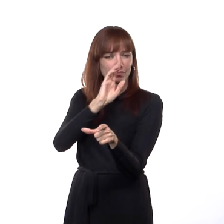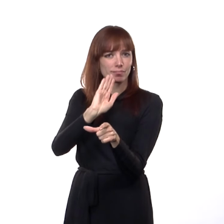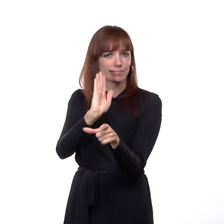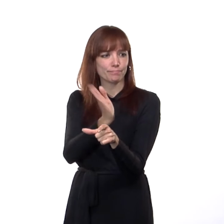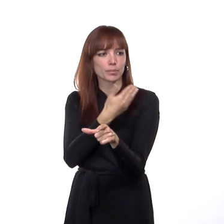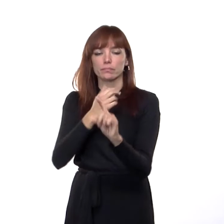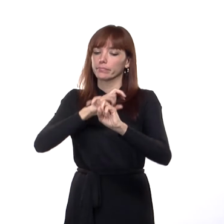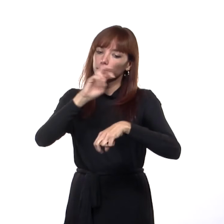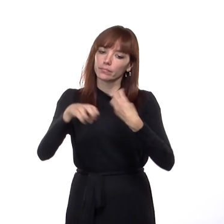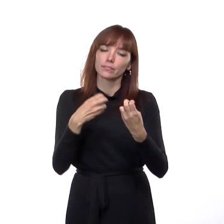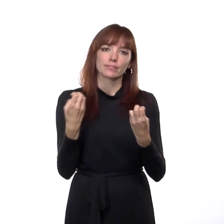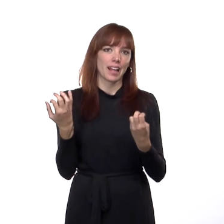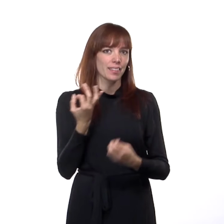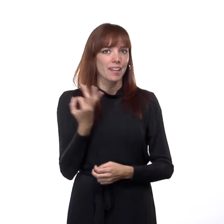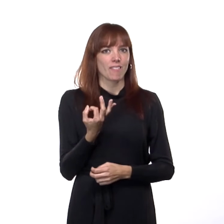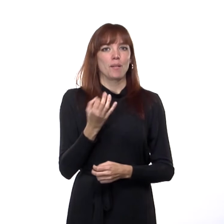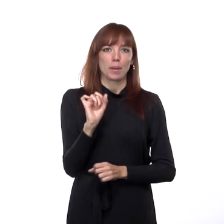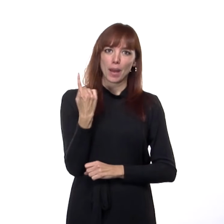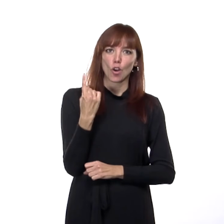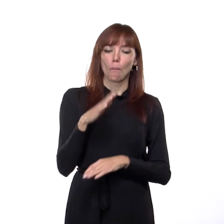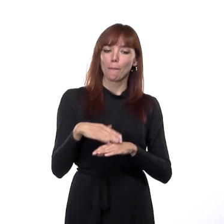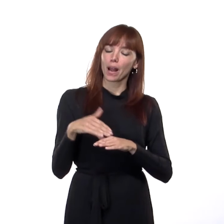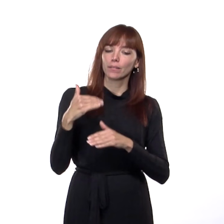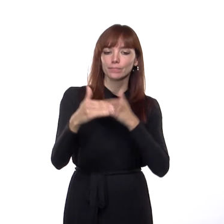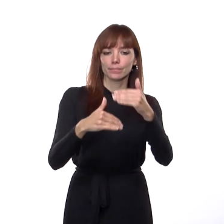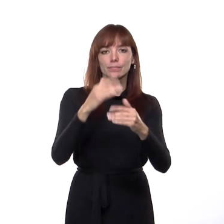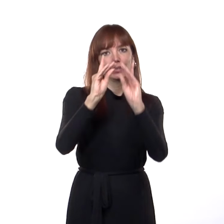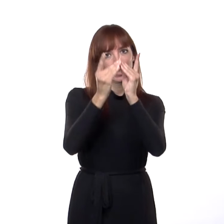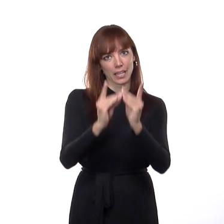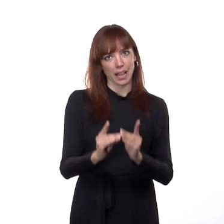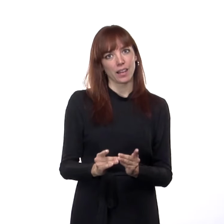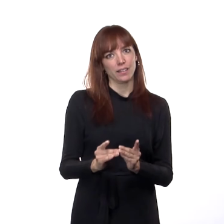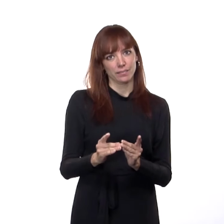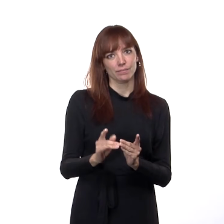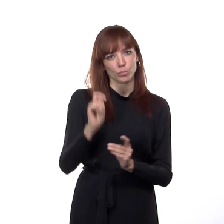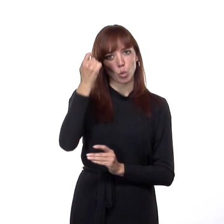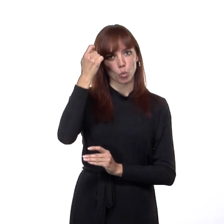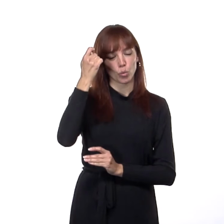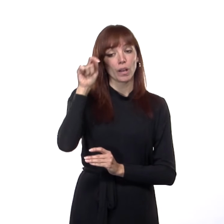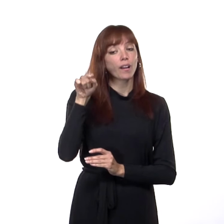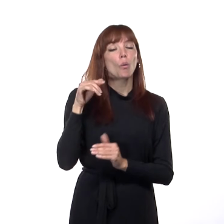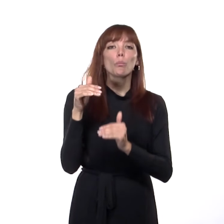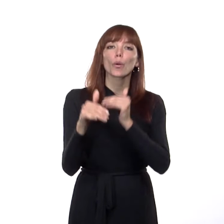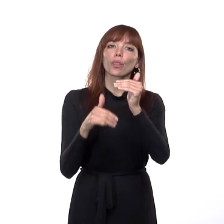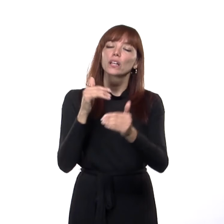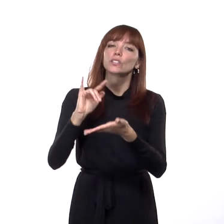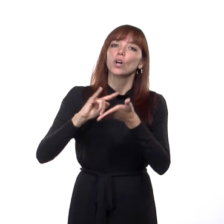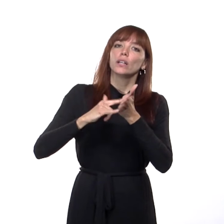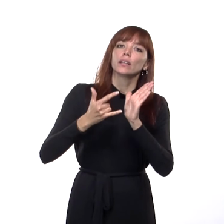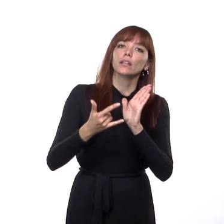renovar para conseguir este proceso de digitalización es un proceso técnico